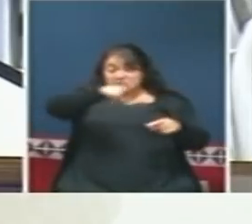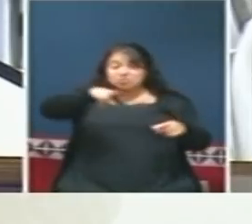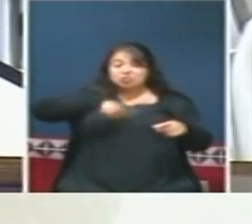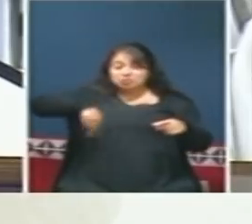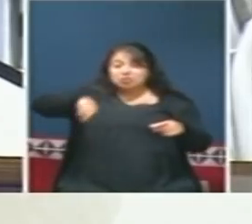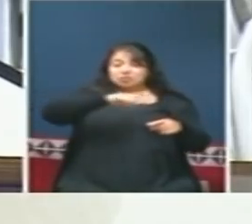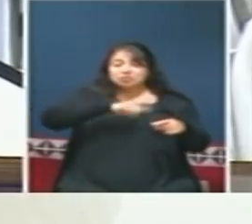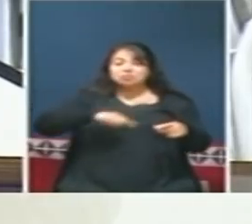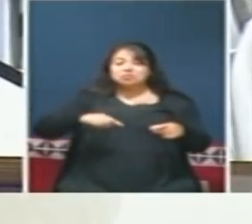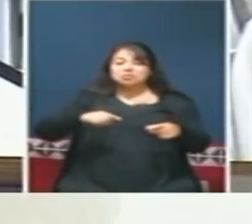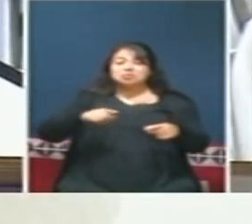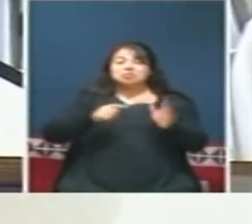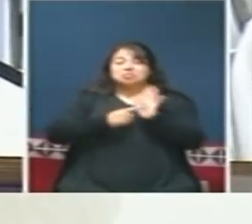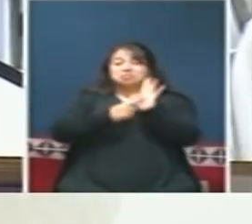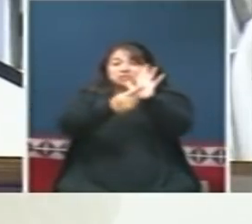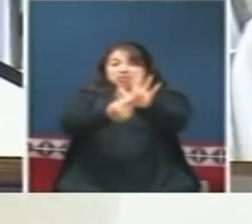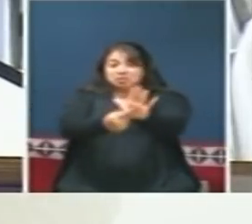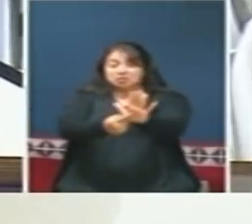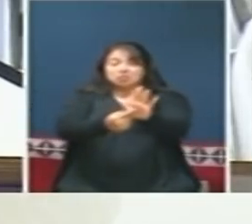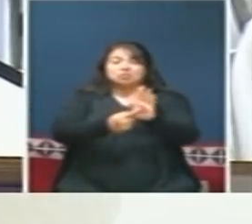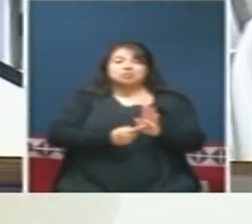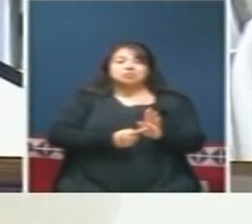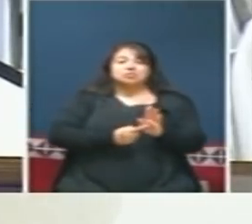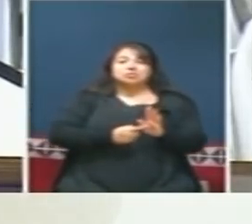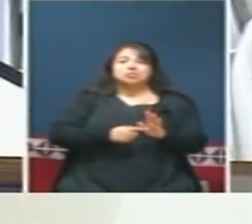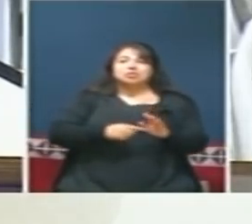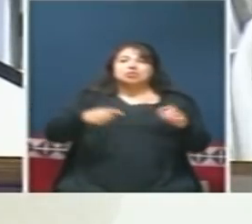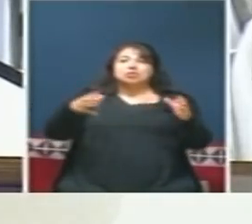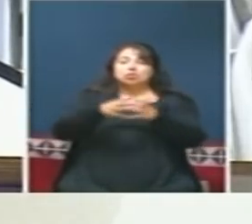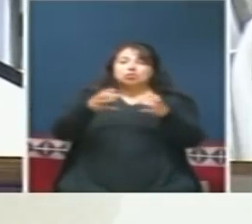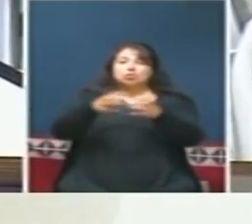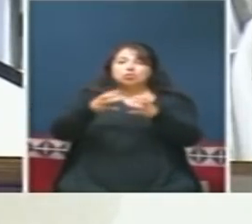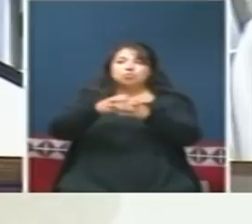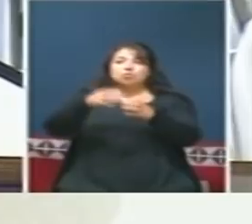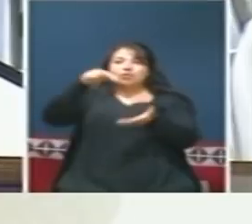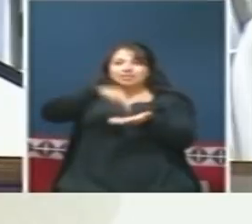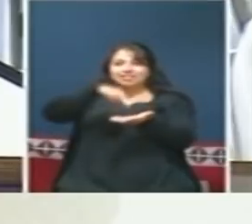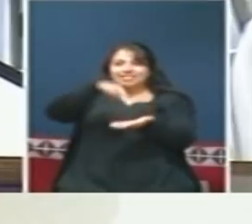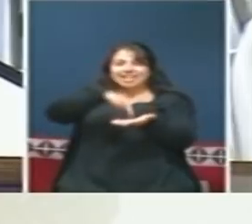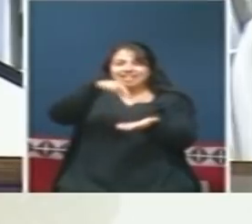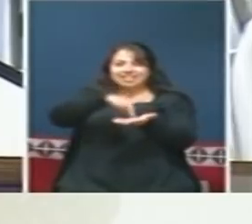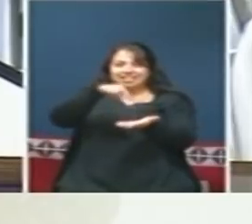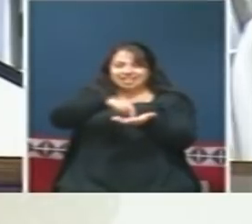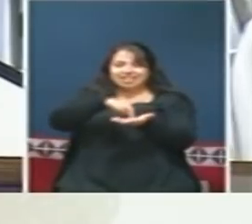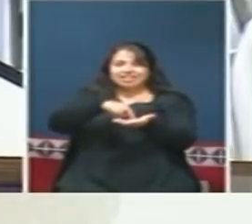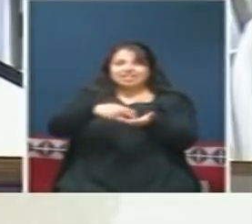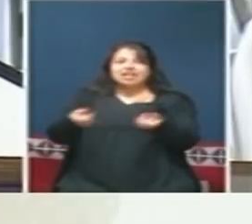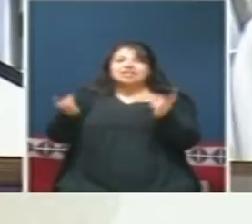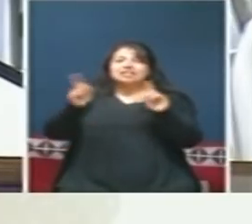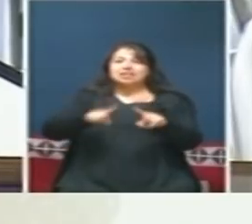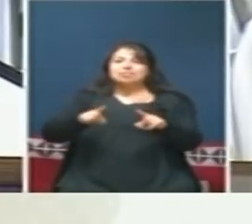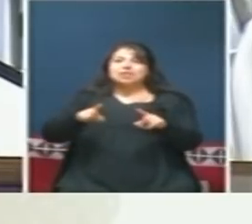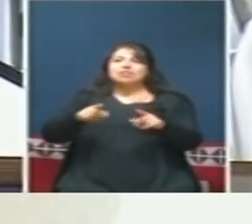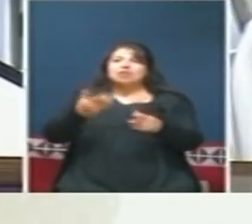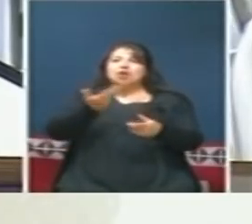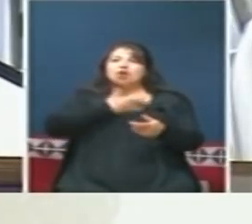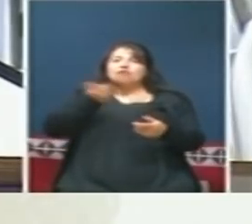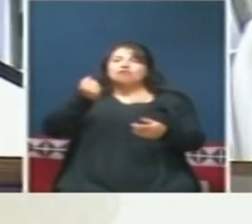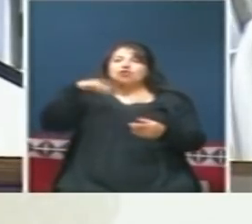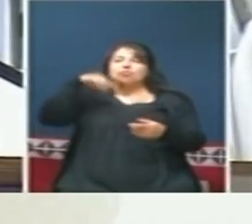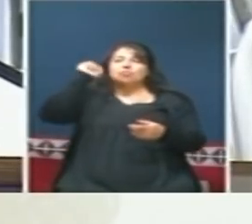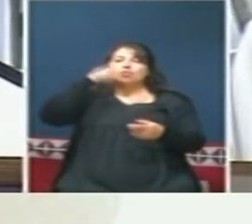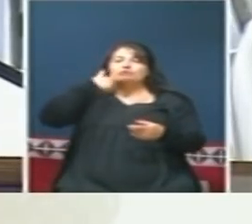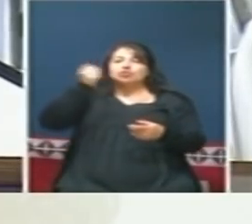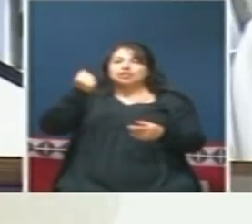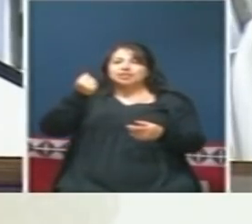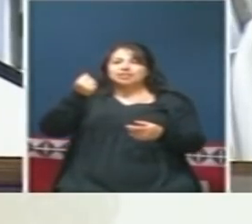todos. Yo he venido con un grupo de Salta, Metán y de Formosa, donde hoy vivo, con mi señora